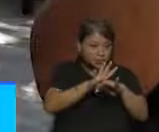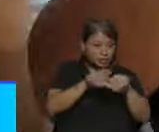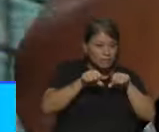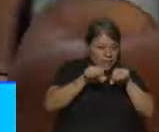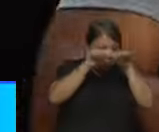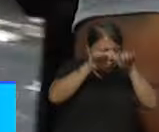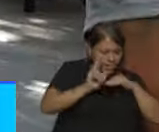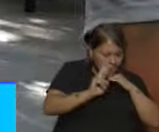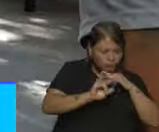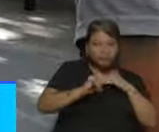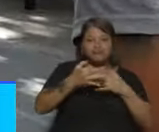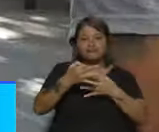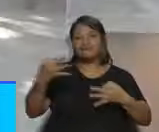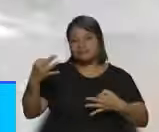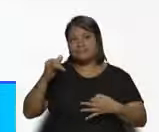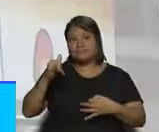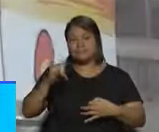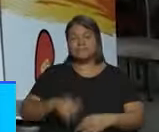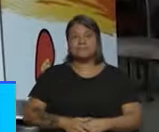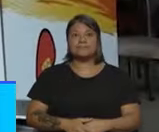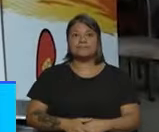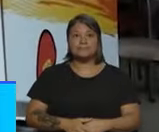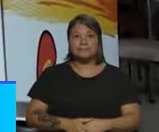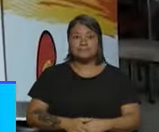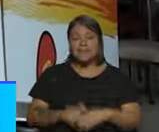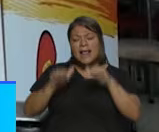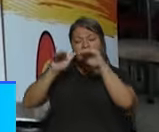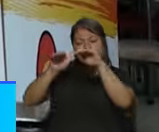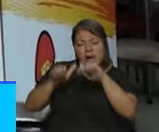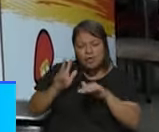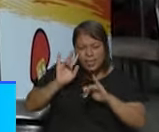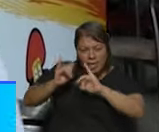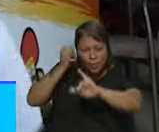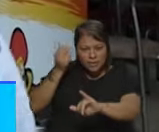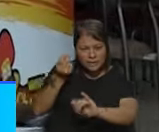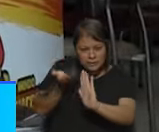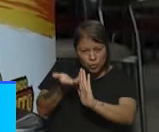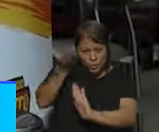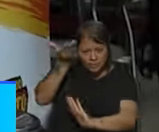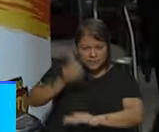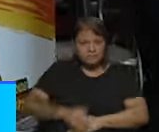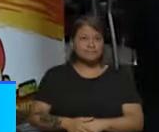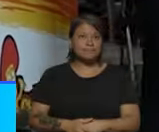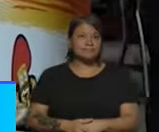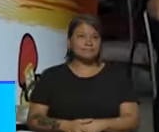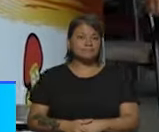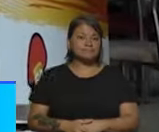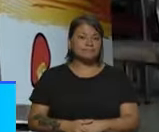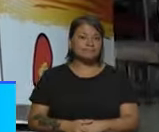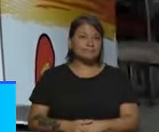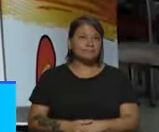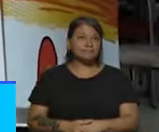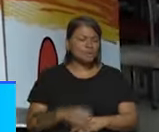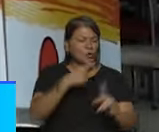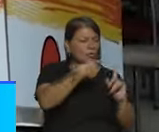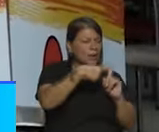hecho estamos de vacaciones y lo estamos notando un montón en la góndola cuánto sentís que aumentaron los precios en enero y he Sid un